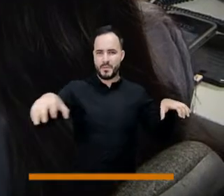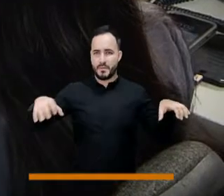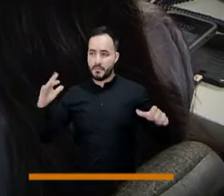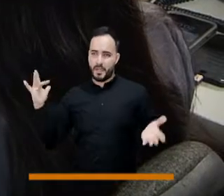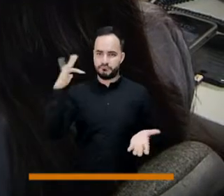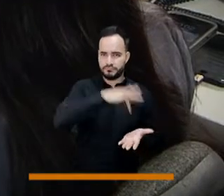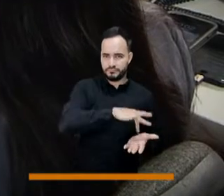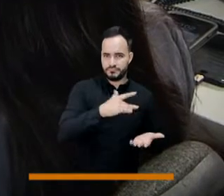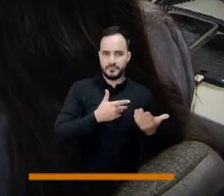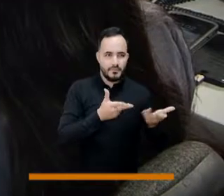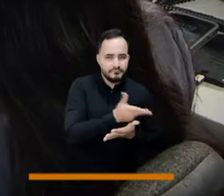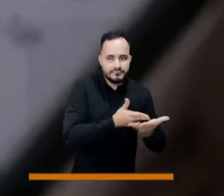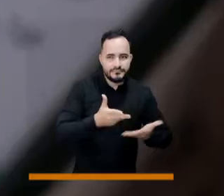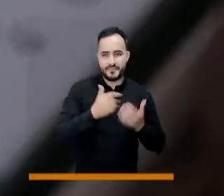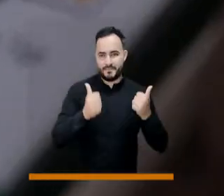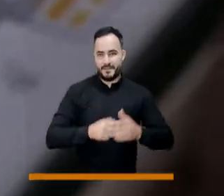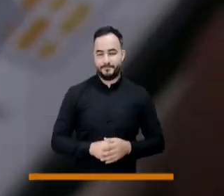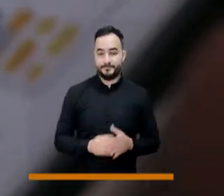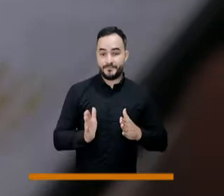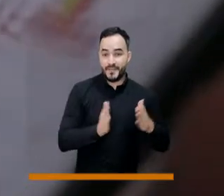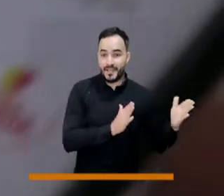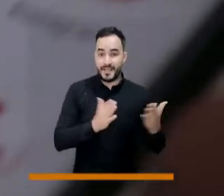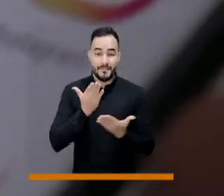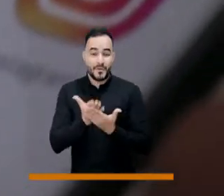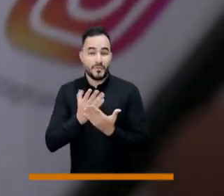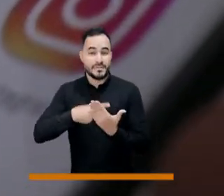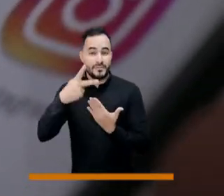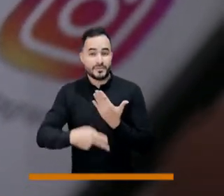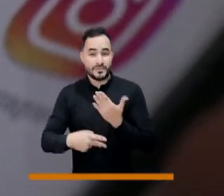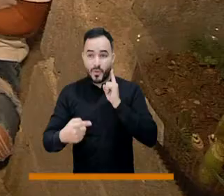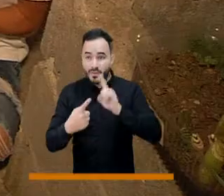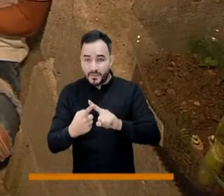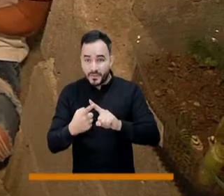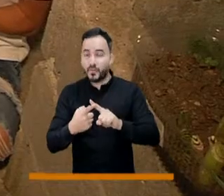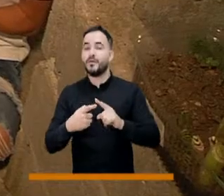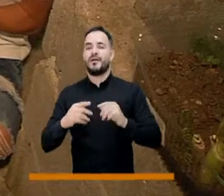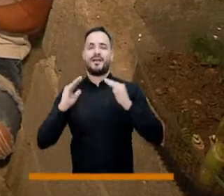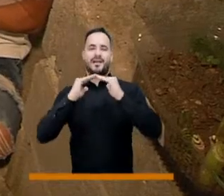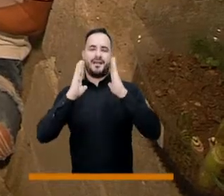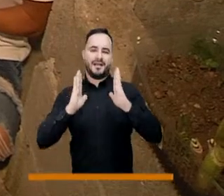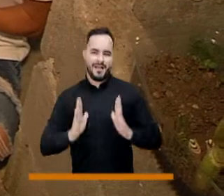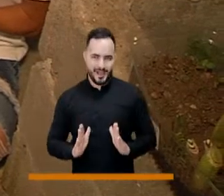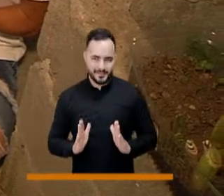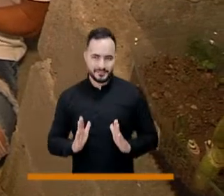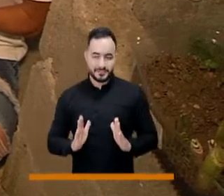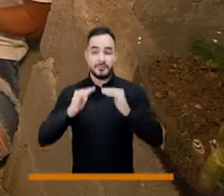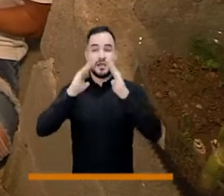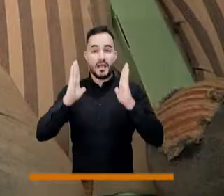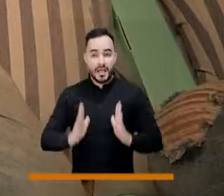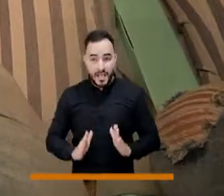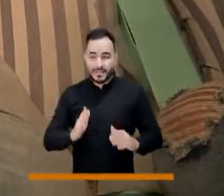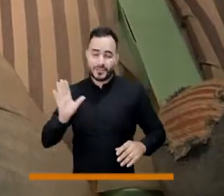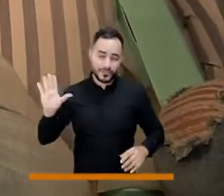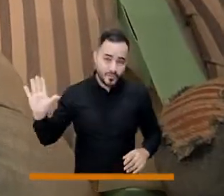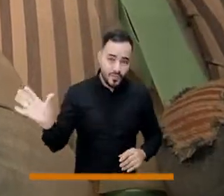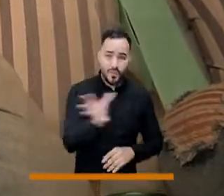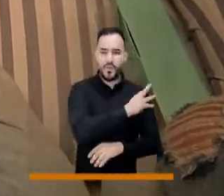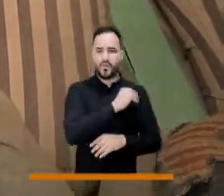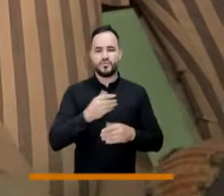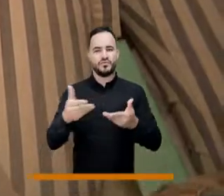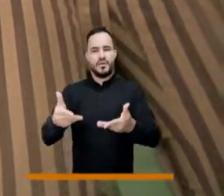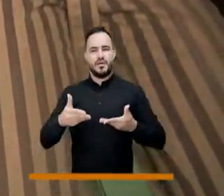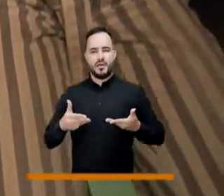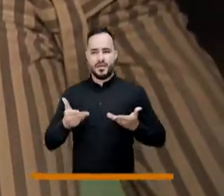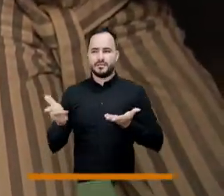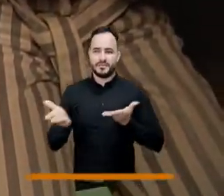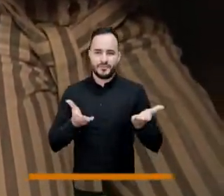de Internet es para los hogares. Y desde los hogares trae pues beneficios de acceso a Internet,